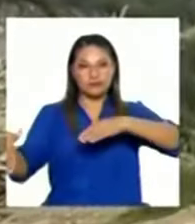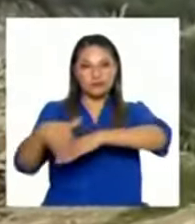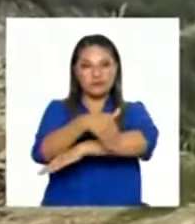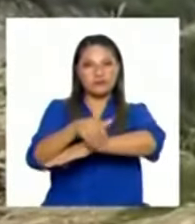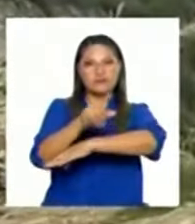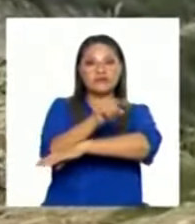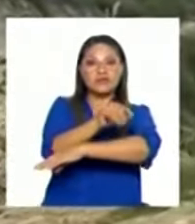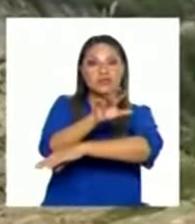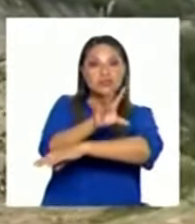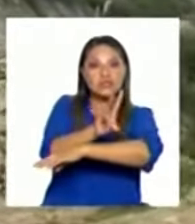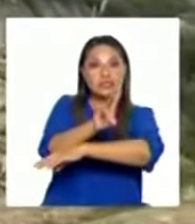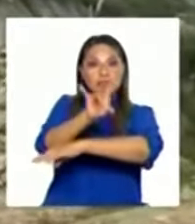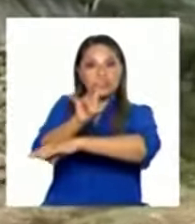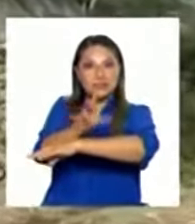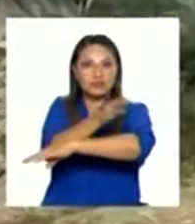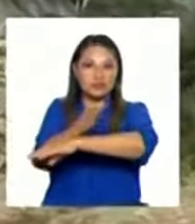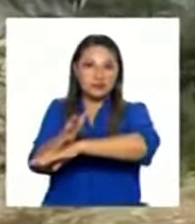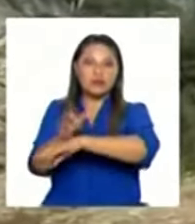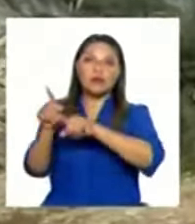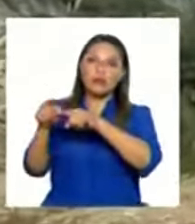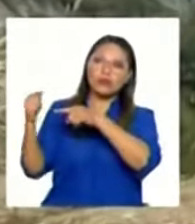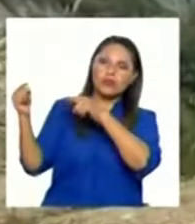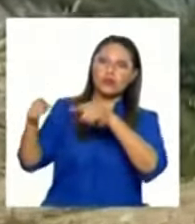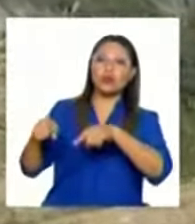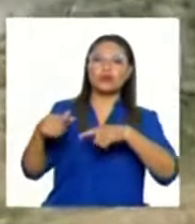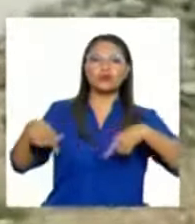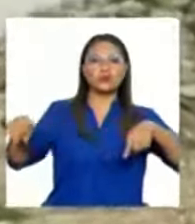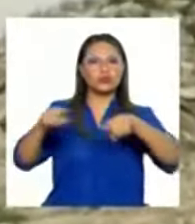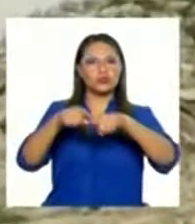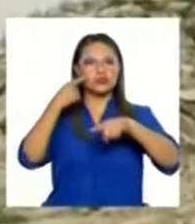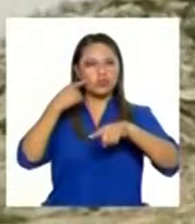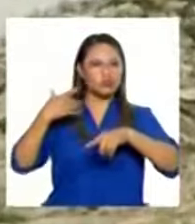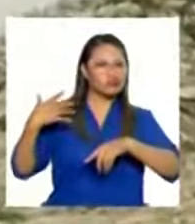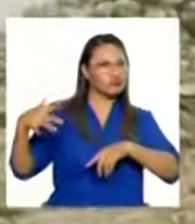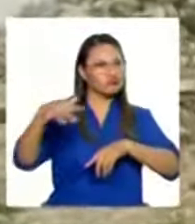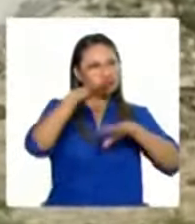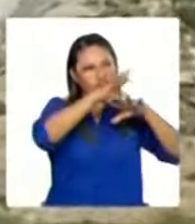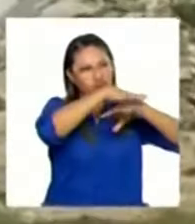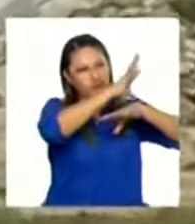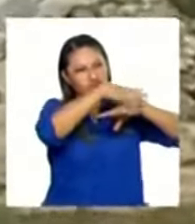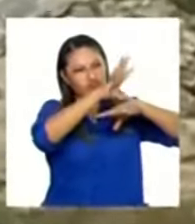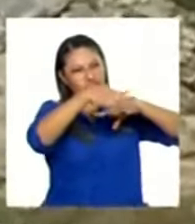nacional Huancayo-Iscuchaca. El hecho se registró en el sector de Huantaro, donde